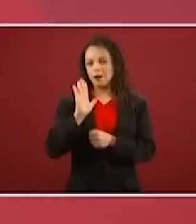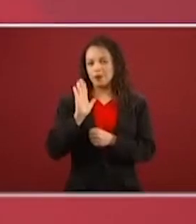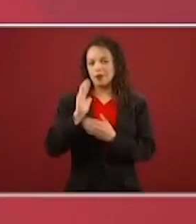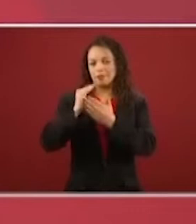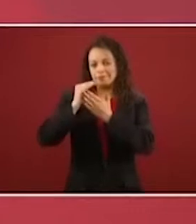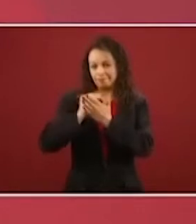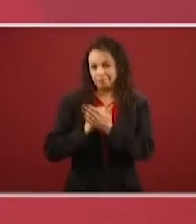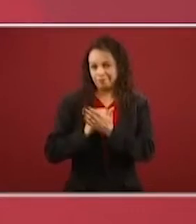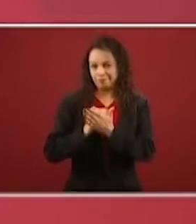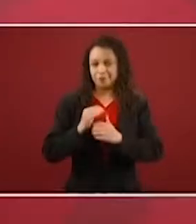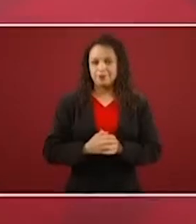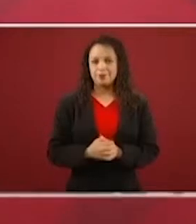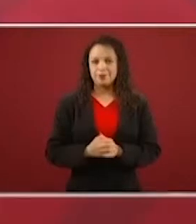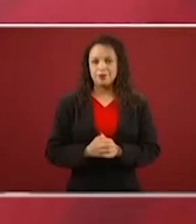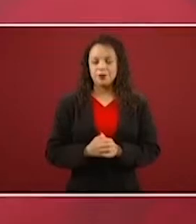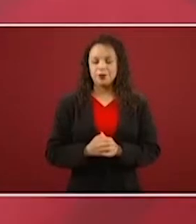subordinados.